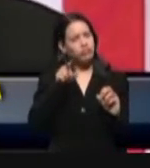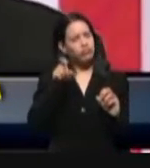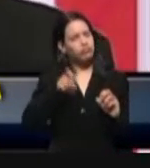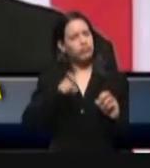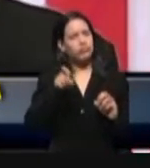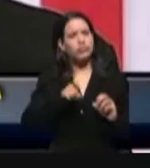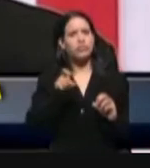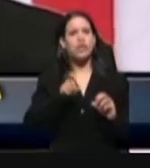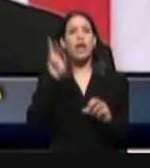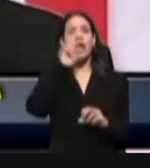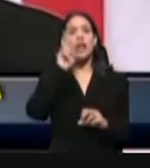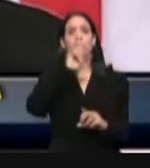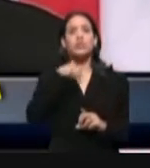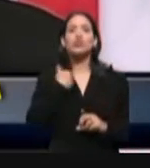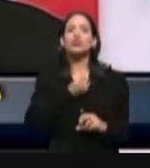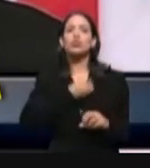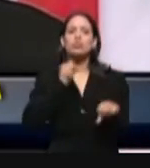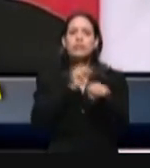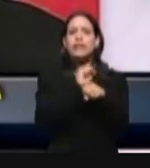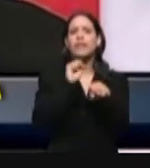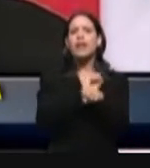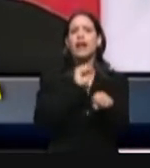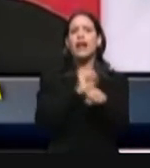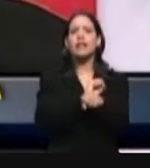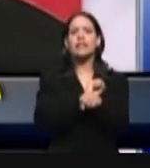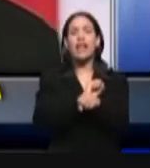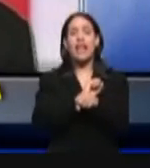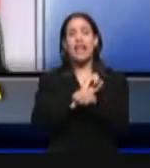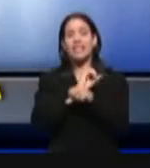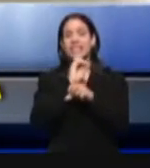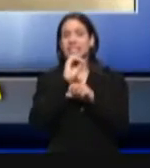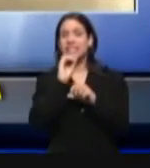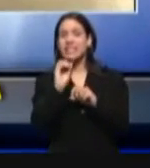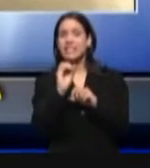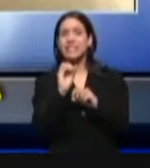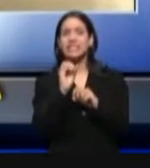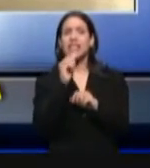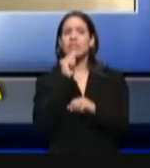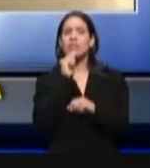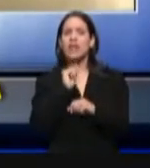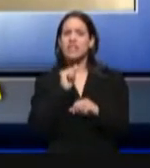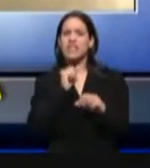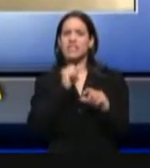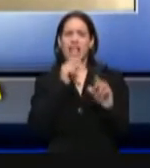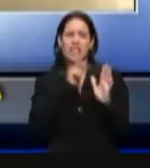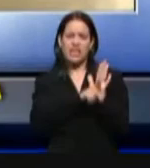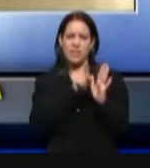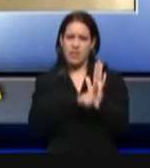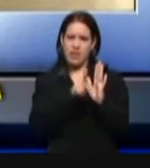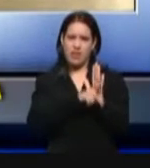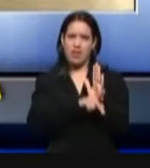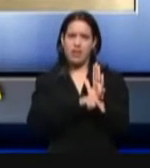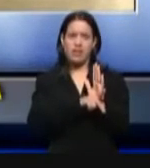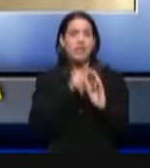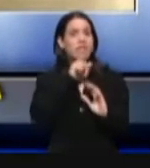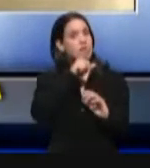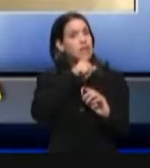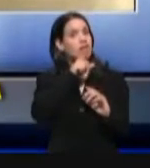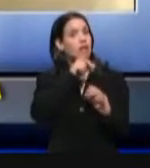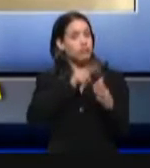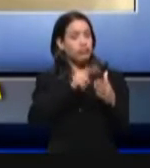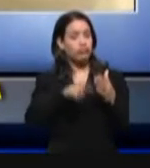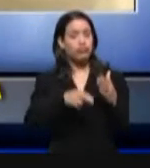ello, seguiremos adelante trabajando con nuestro programa de cero tolerancia y golpe al crimen, que tan buenos resultados han dado